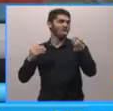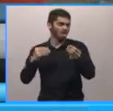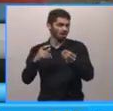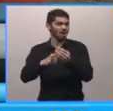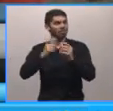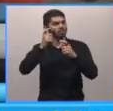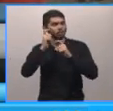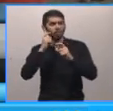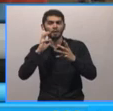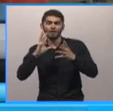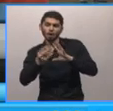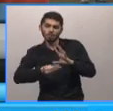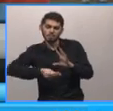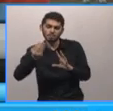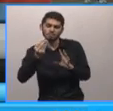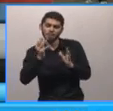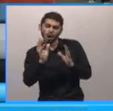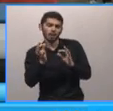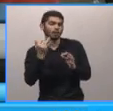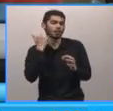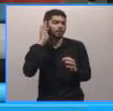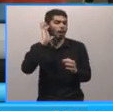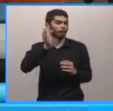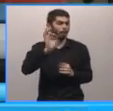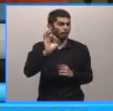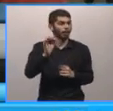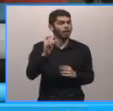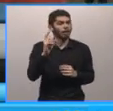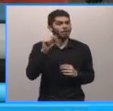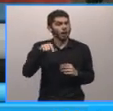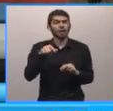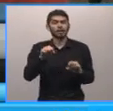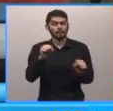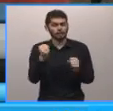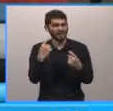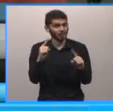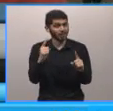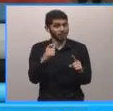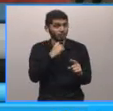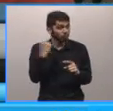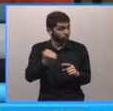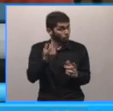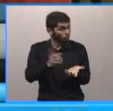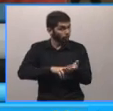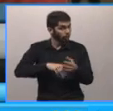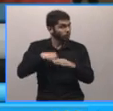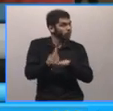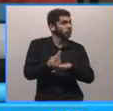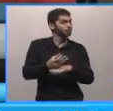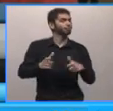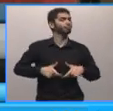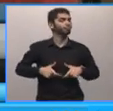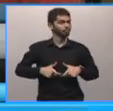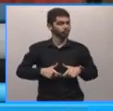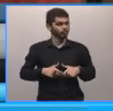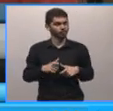método nos sirvió para clasificar en su momento, y ahora obviamente tenemos otro tipo de presión. Queremos volver a estar a toda costa, queremos volver a estar